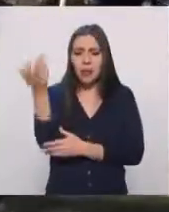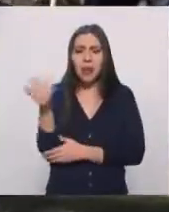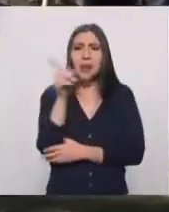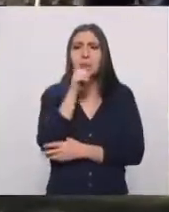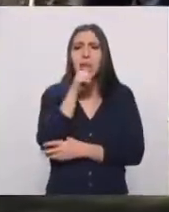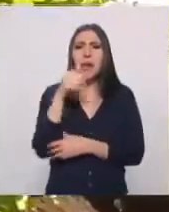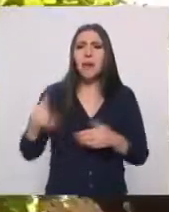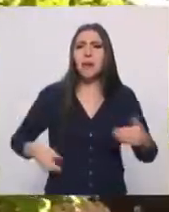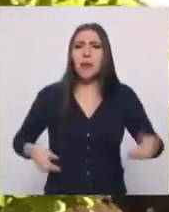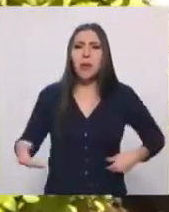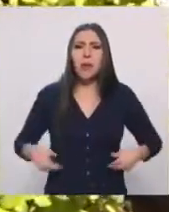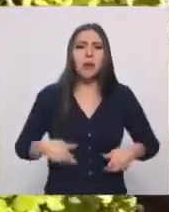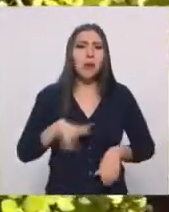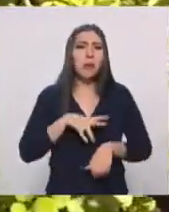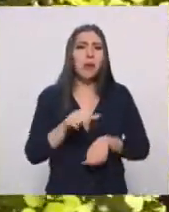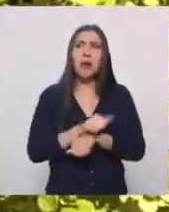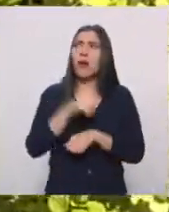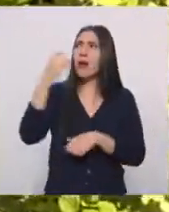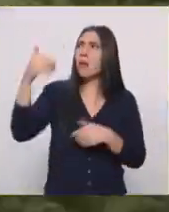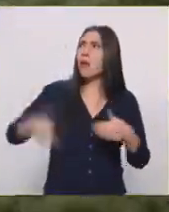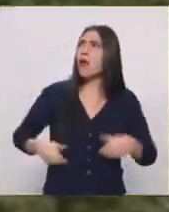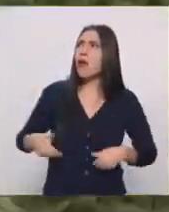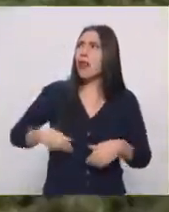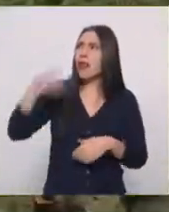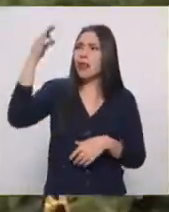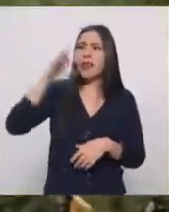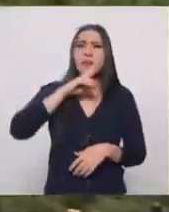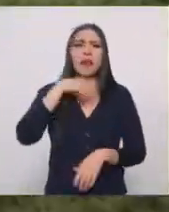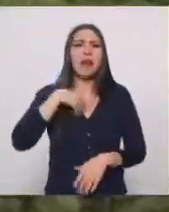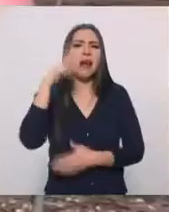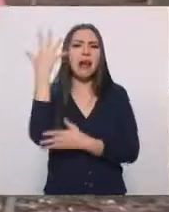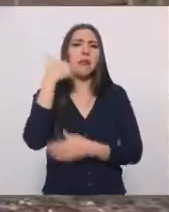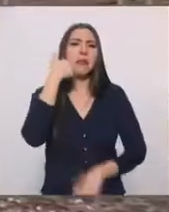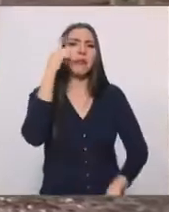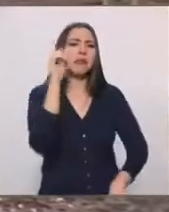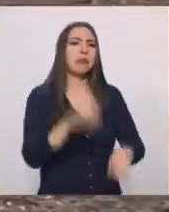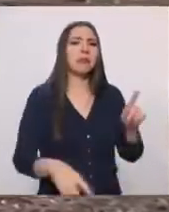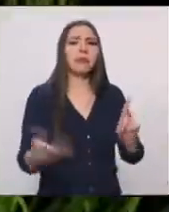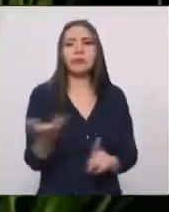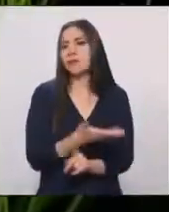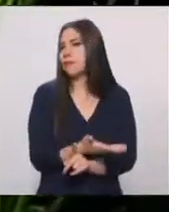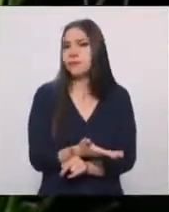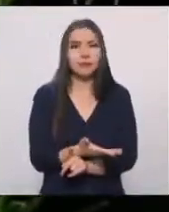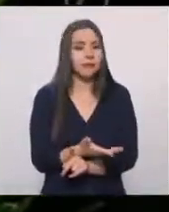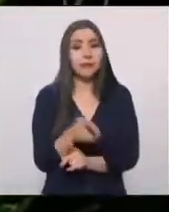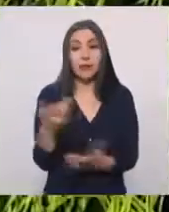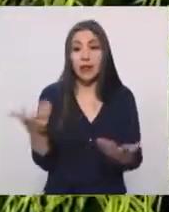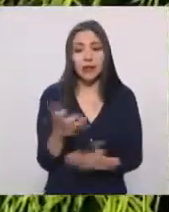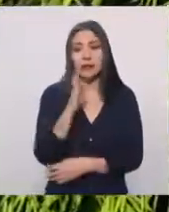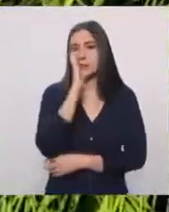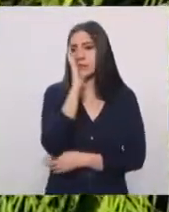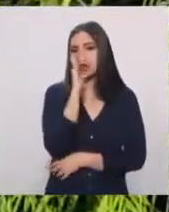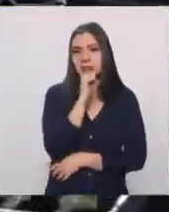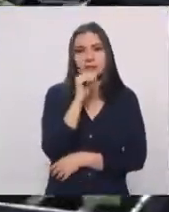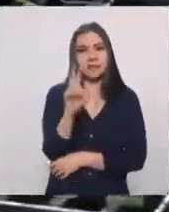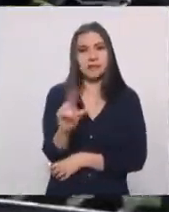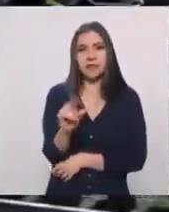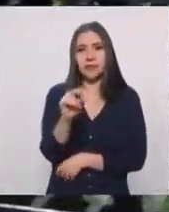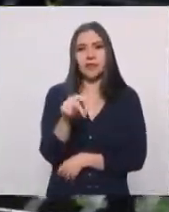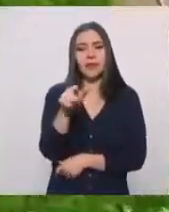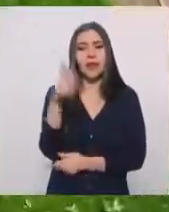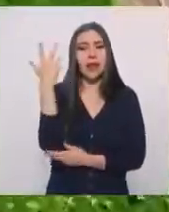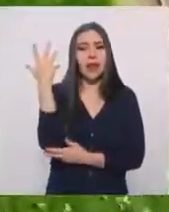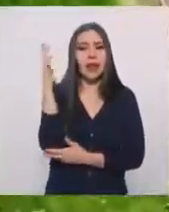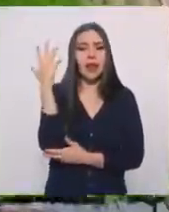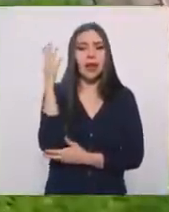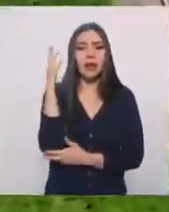pajaritos me están ensuciando el coche, entonces voy a quitar el árbol. Por favor, eso desde luego no se puede hacer de ninguna manera, los árboles son una